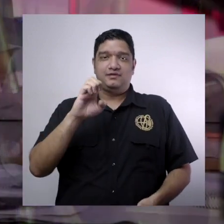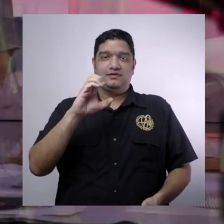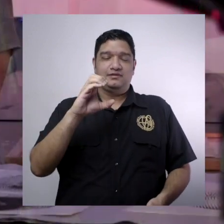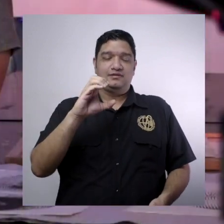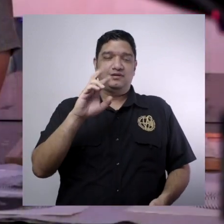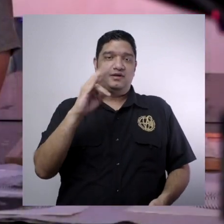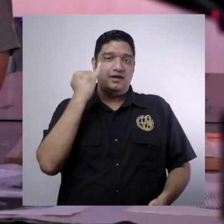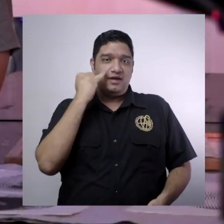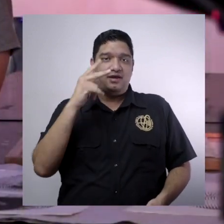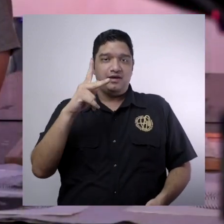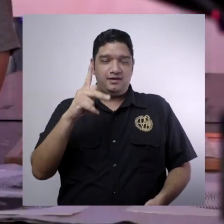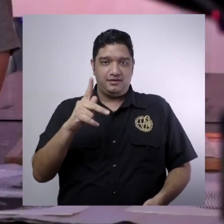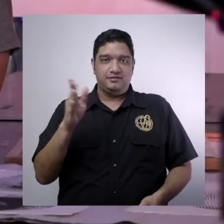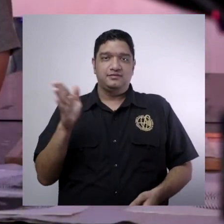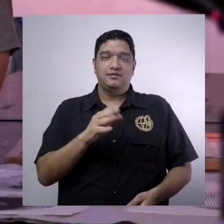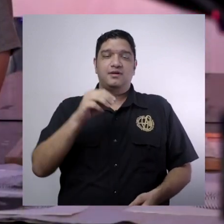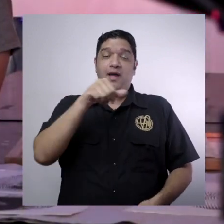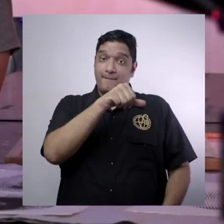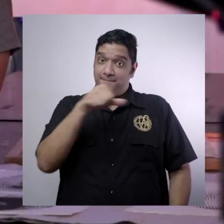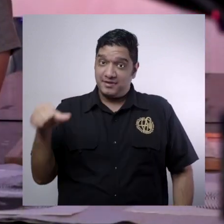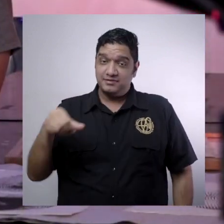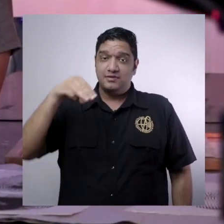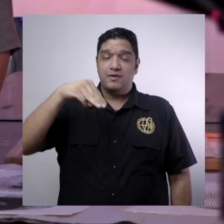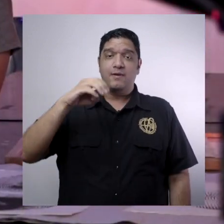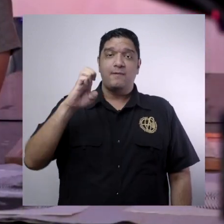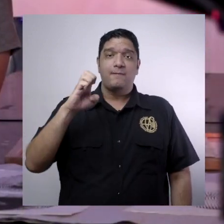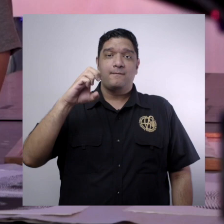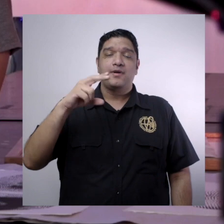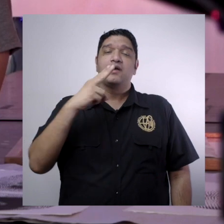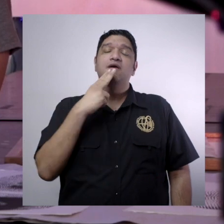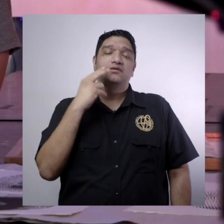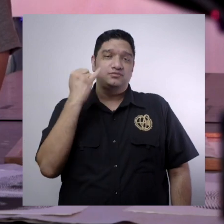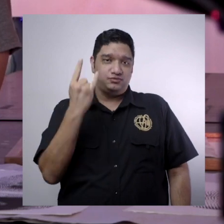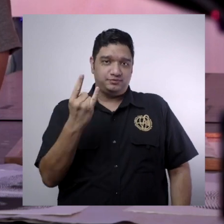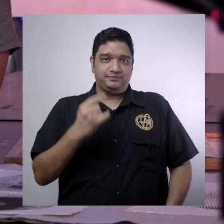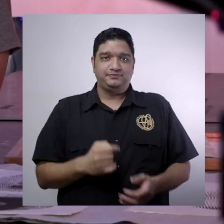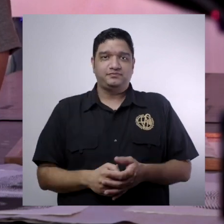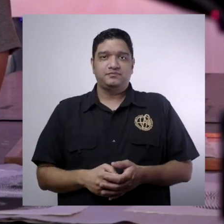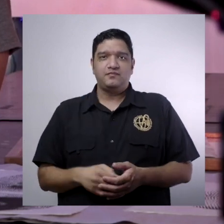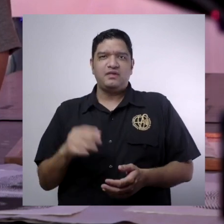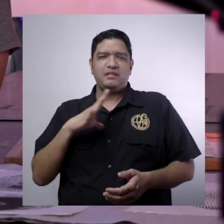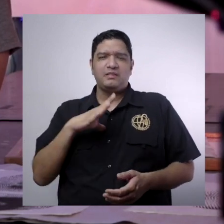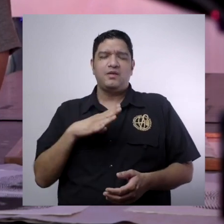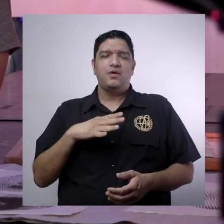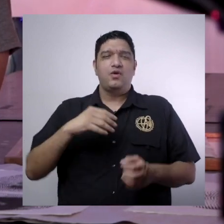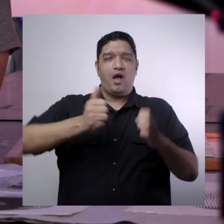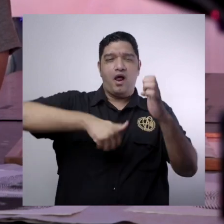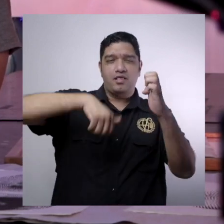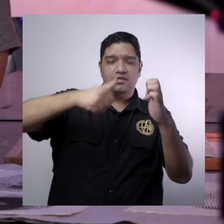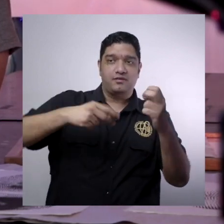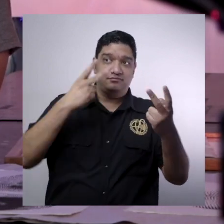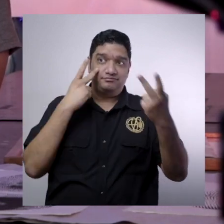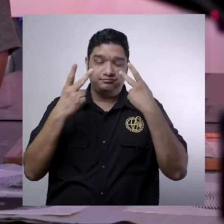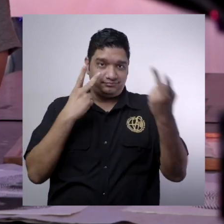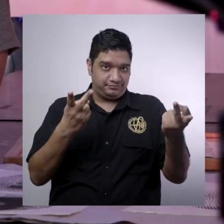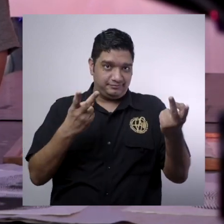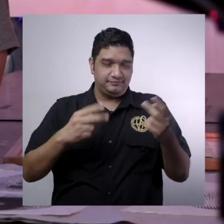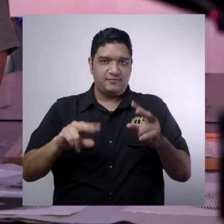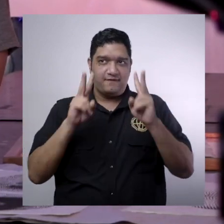Menchú y soy un artista visual que llevo aproximadamente 20